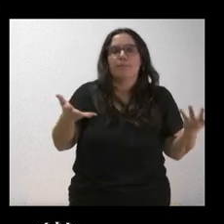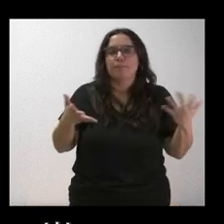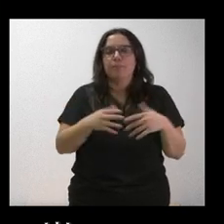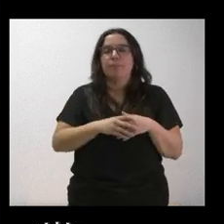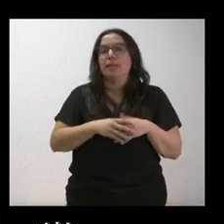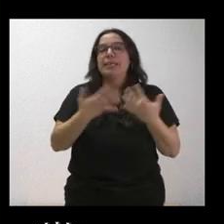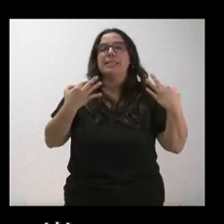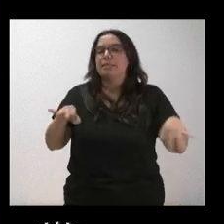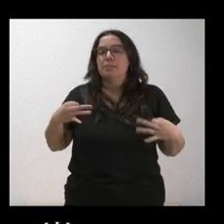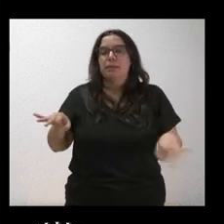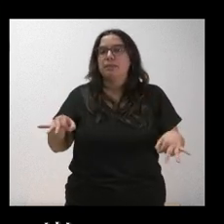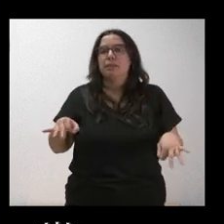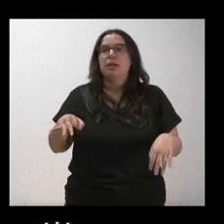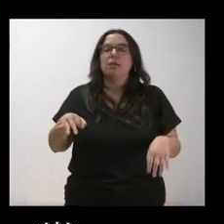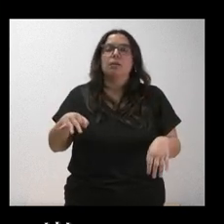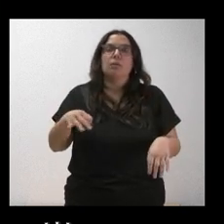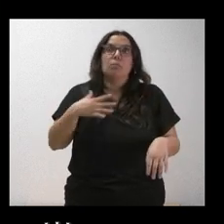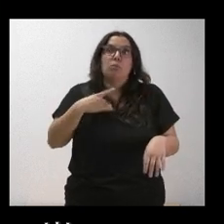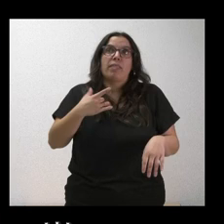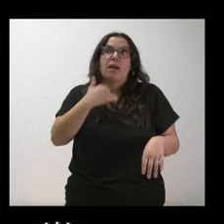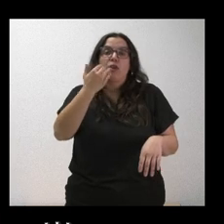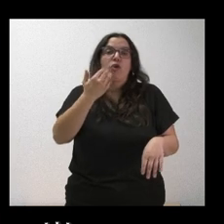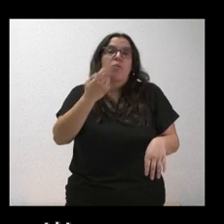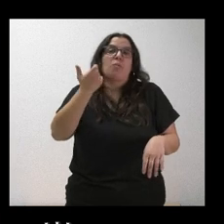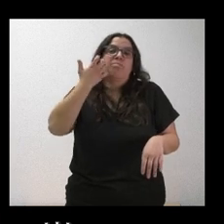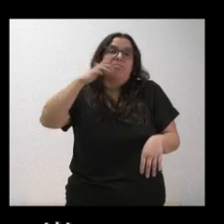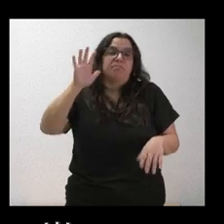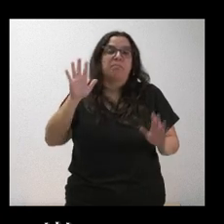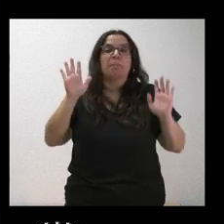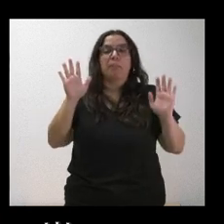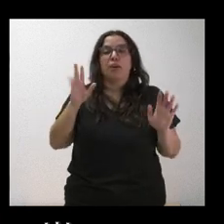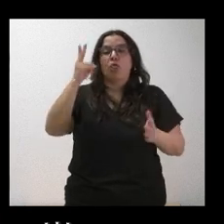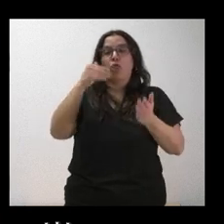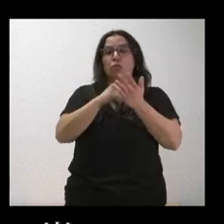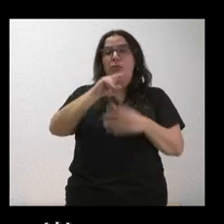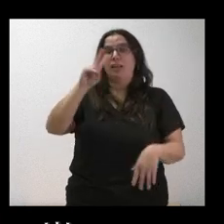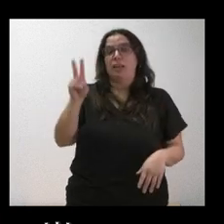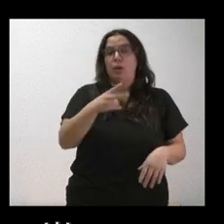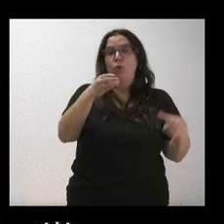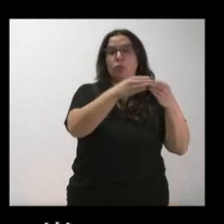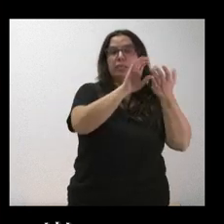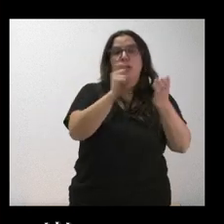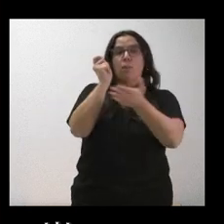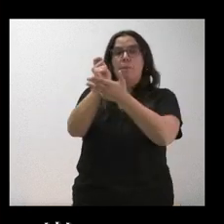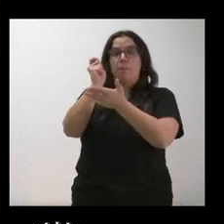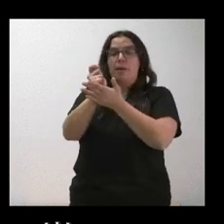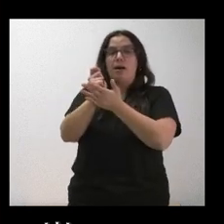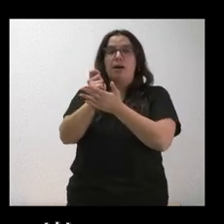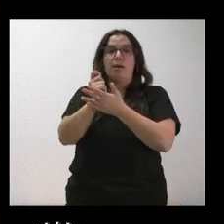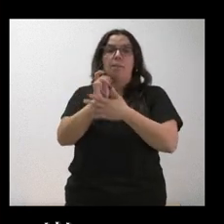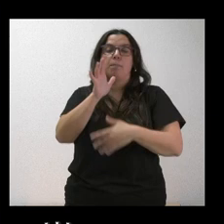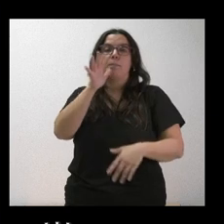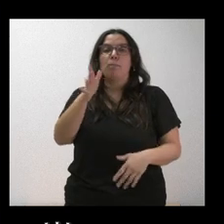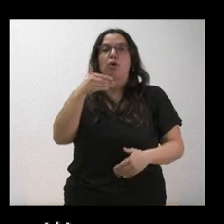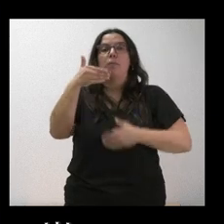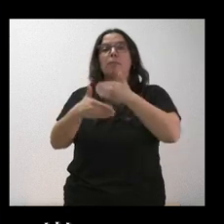simplemente sé que que es algo que puede parecer anecdótico Pero el hecho de de los 2000 que va a tener que pagar la junta de Castilla León por por el